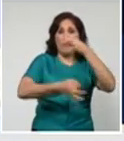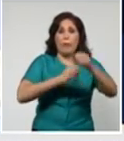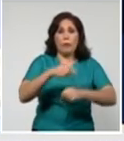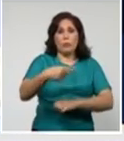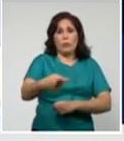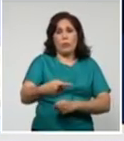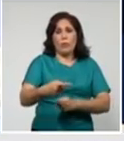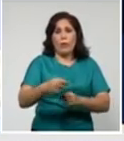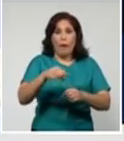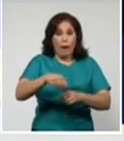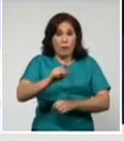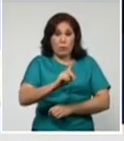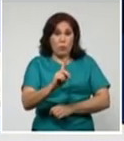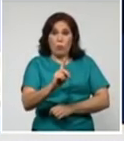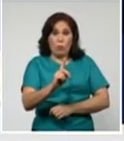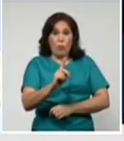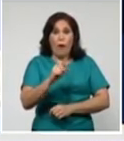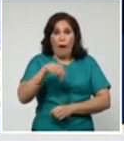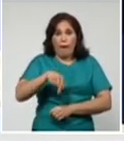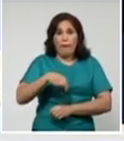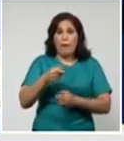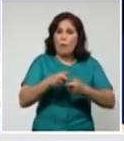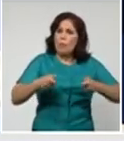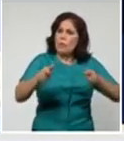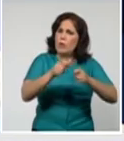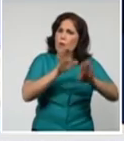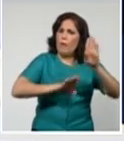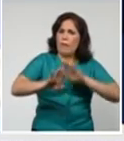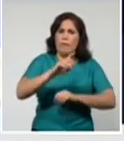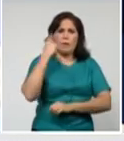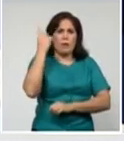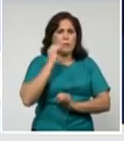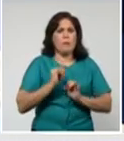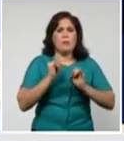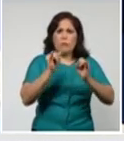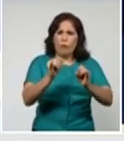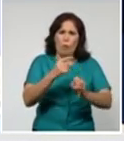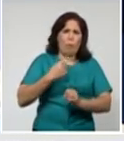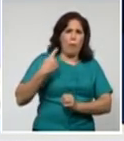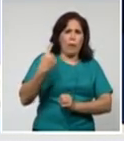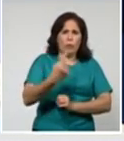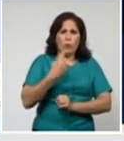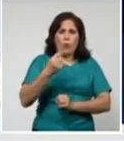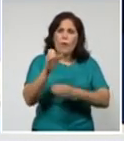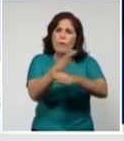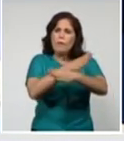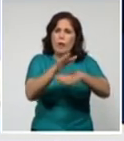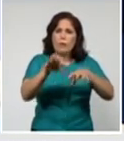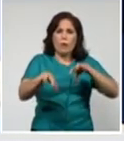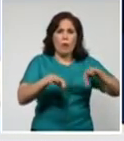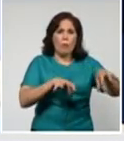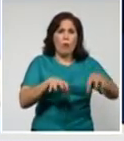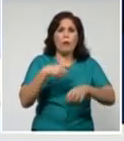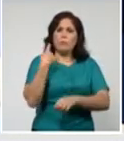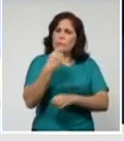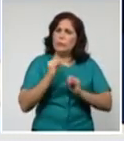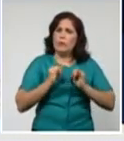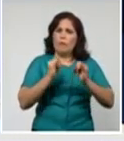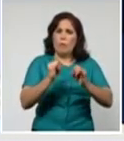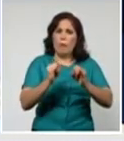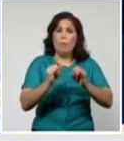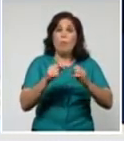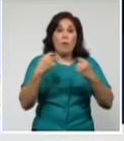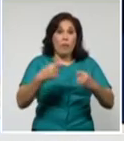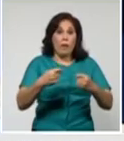días, y no es aquí, se dice en el Consejo de Defensa Nacional, se dice en diversos escenarios. Entonces,